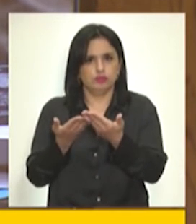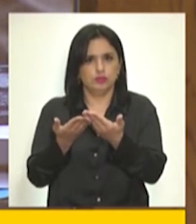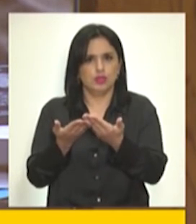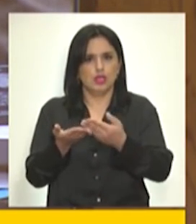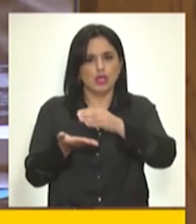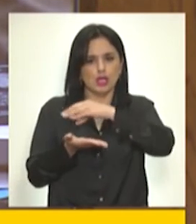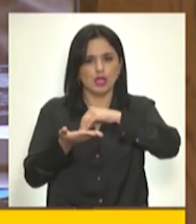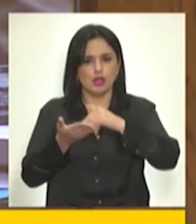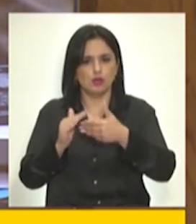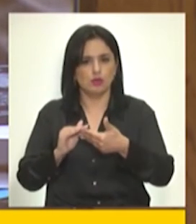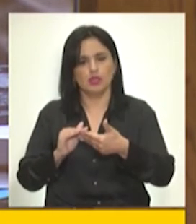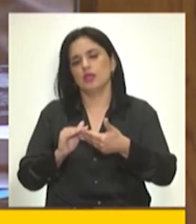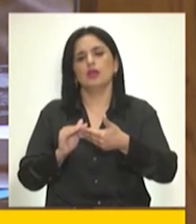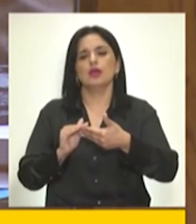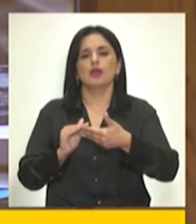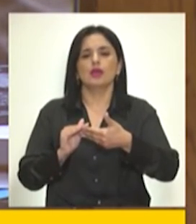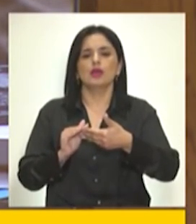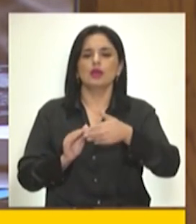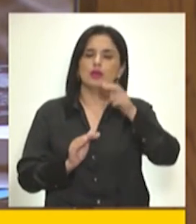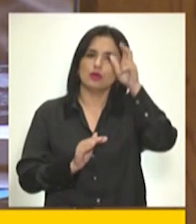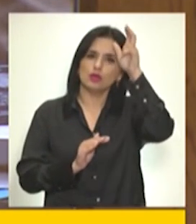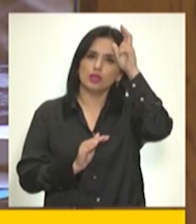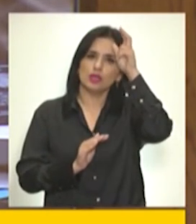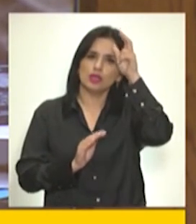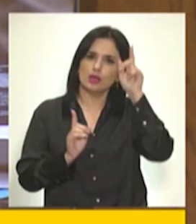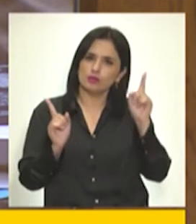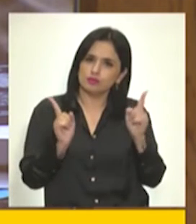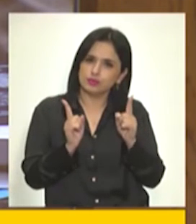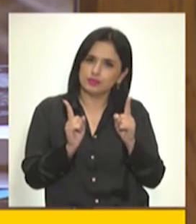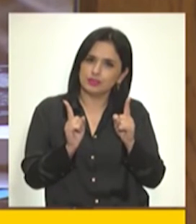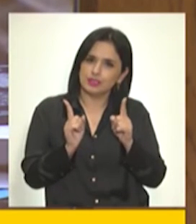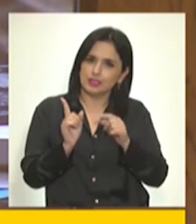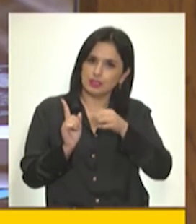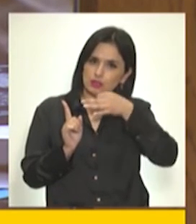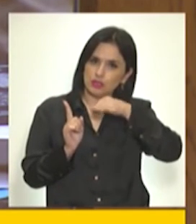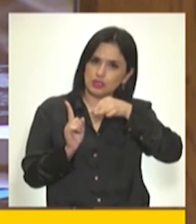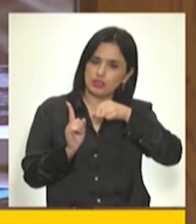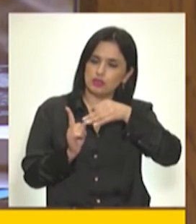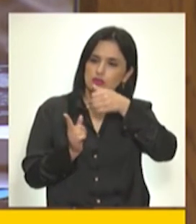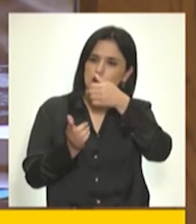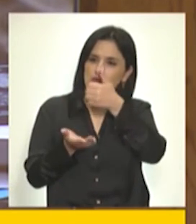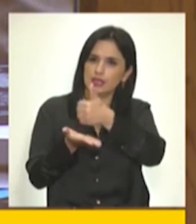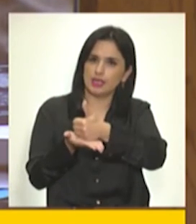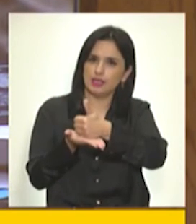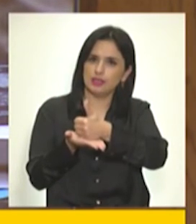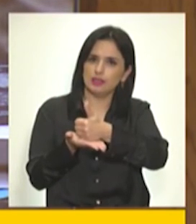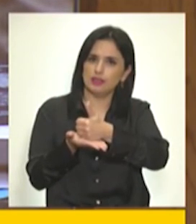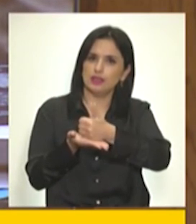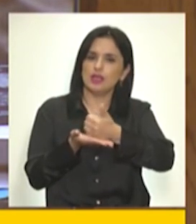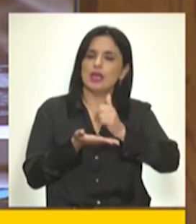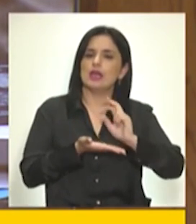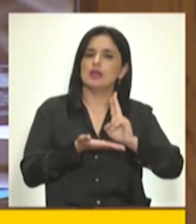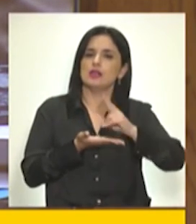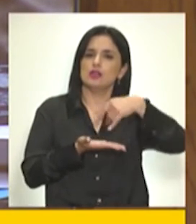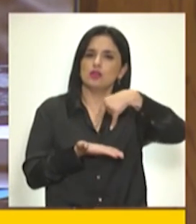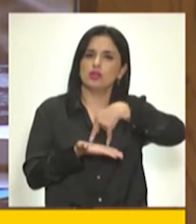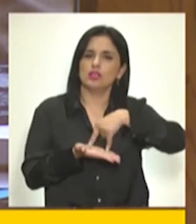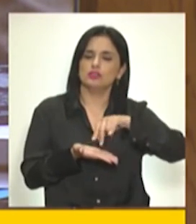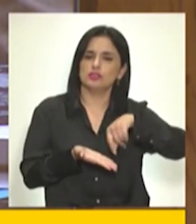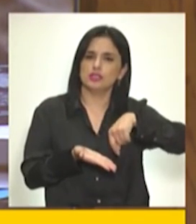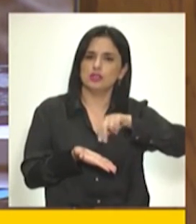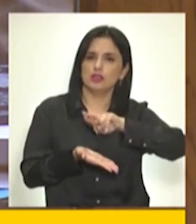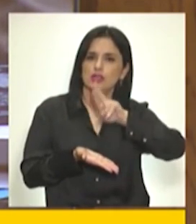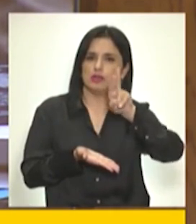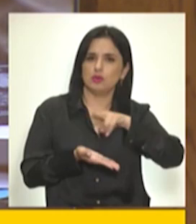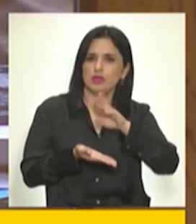un extracto de esta presentación al respectivo alcalde en nombre de este congreso de este senado de la república que se adhiere